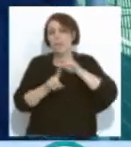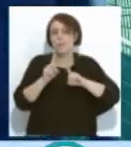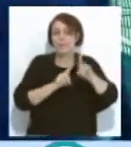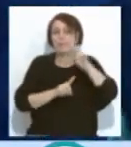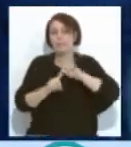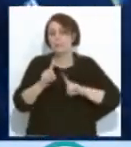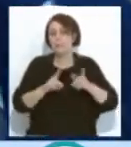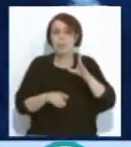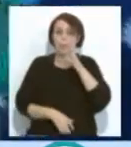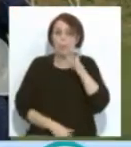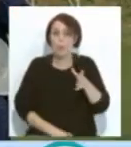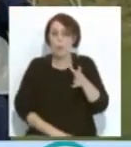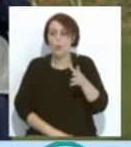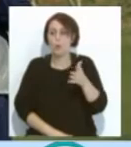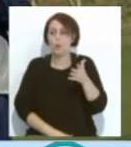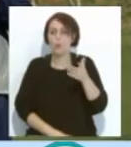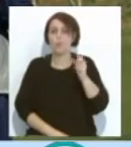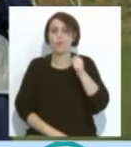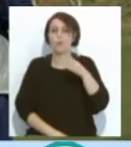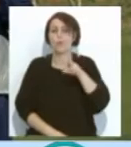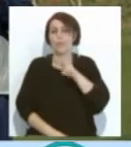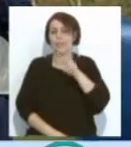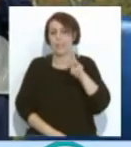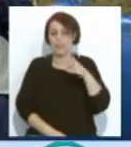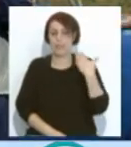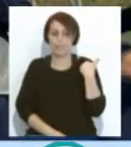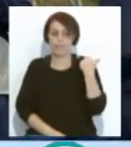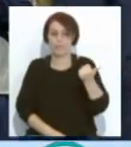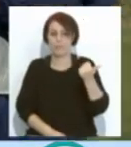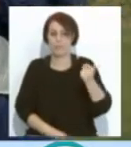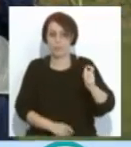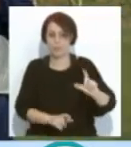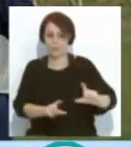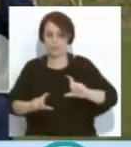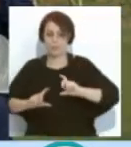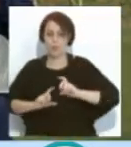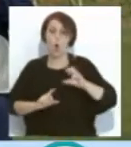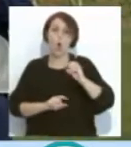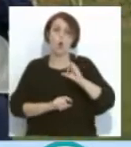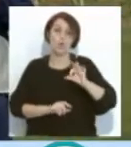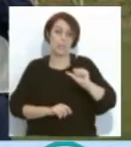porque le habían quitado el número 23, que ese número 23 se lo había puesto en el partido de los Osasuna.